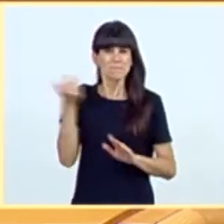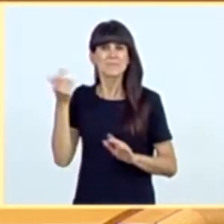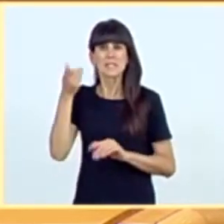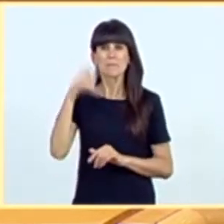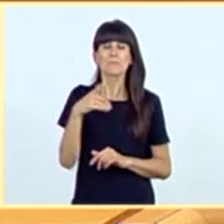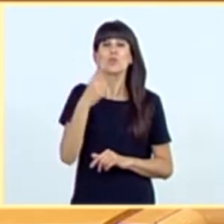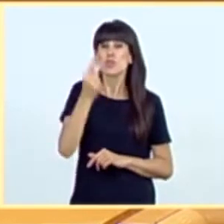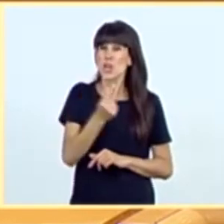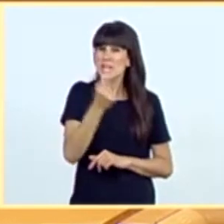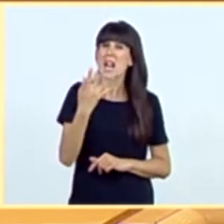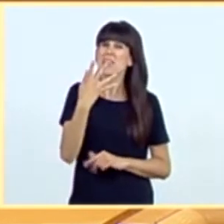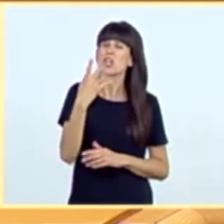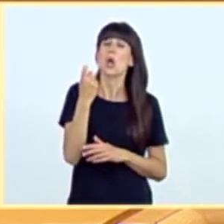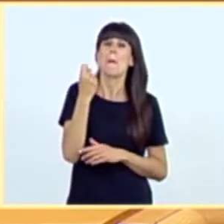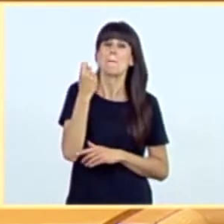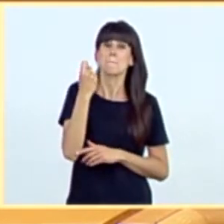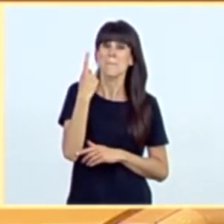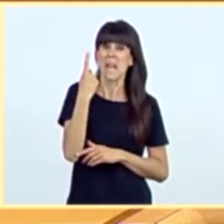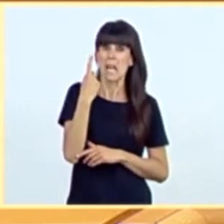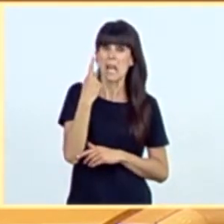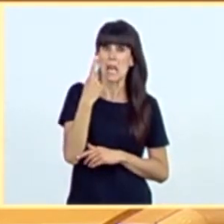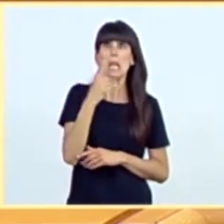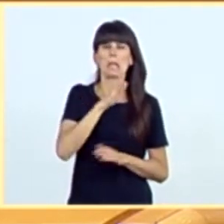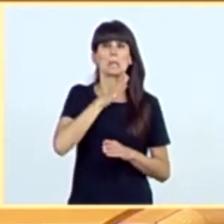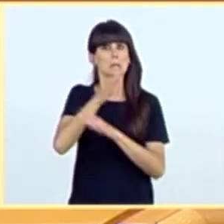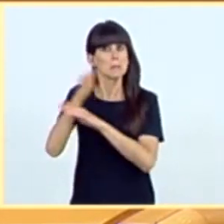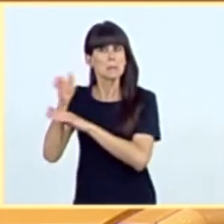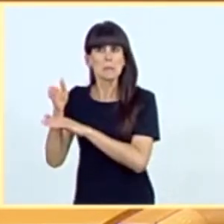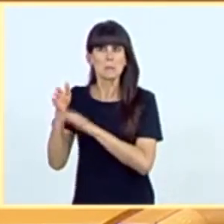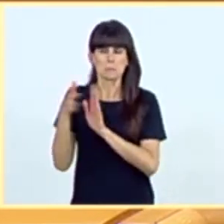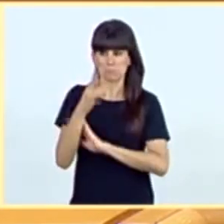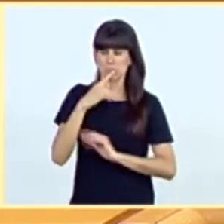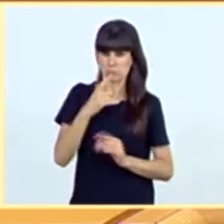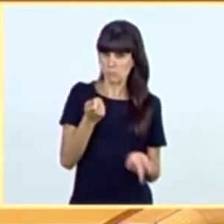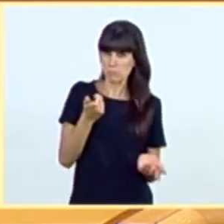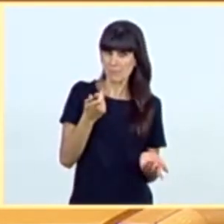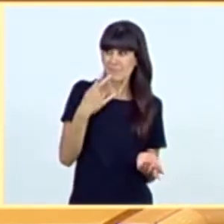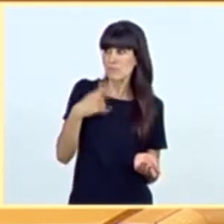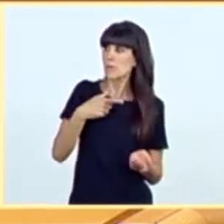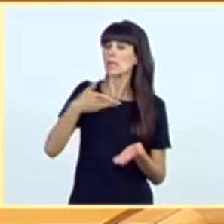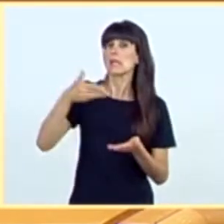5.000 intervenciones de la Unidad Militar de Emergencias. Permítame que felicite desde aquí a